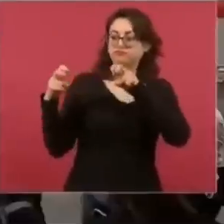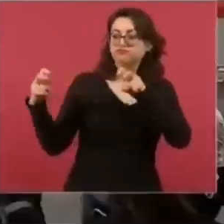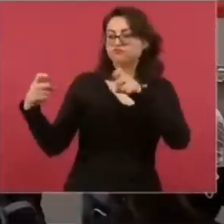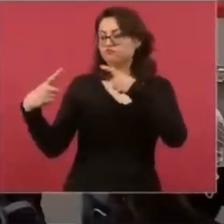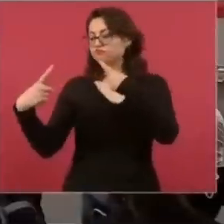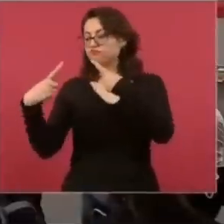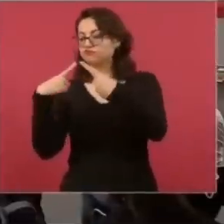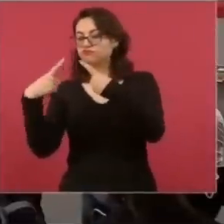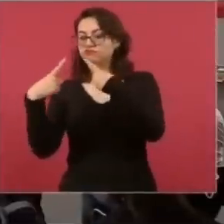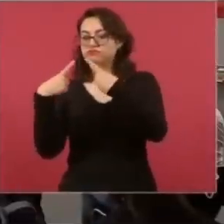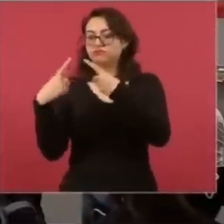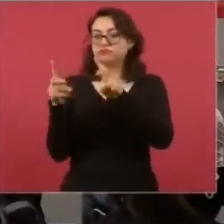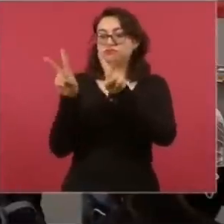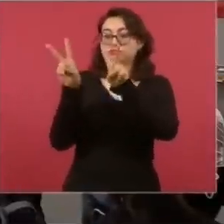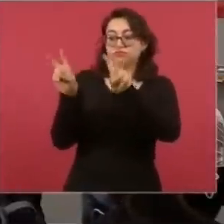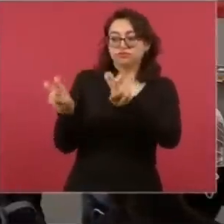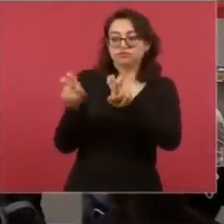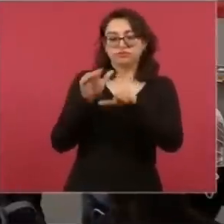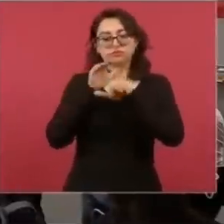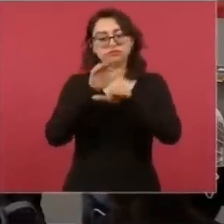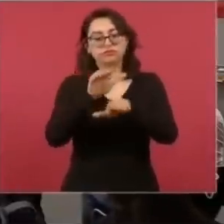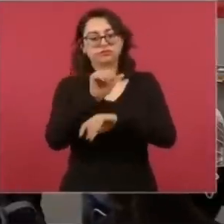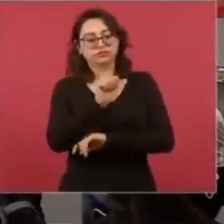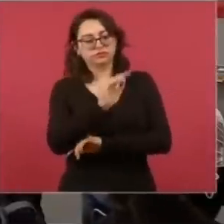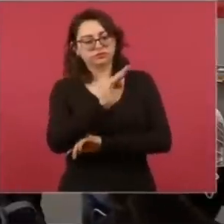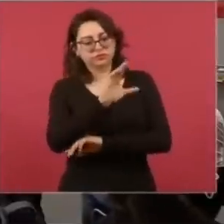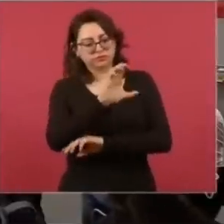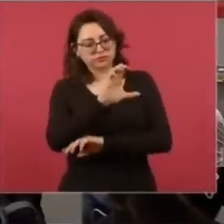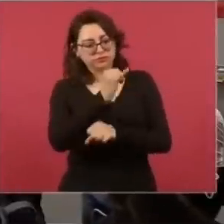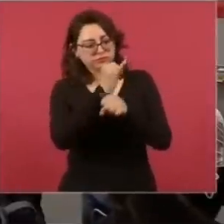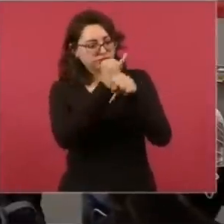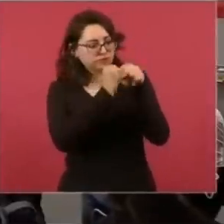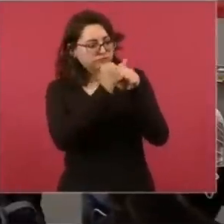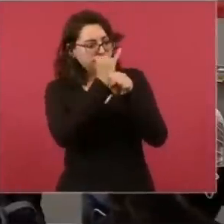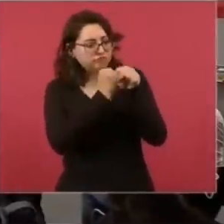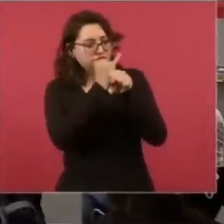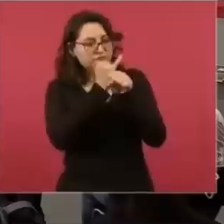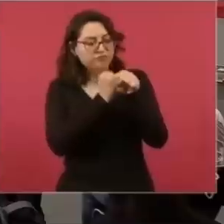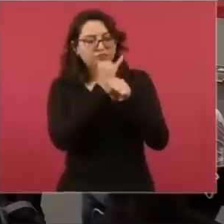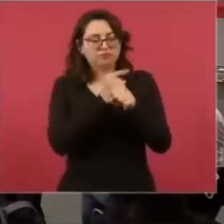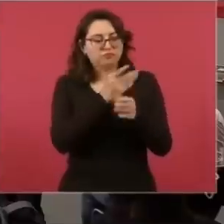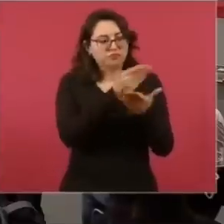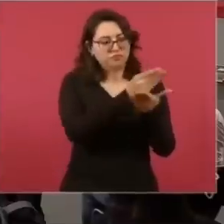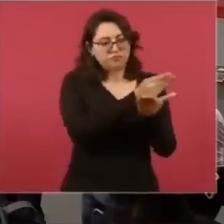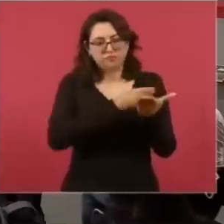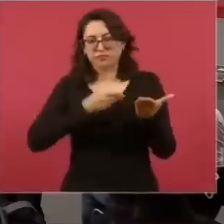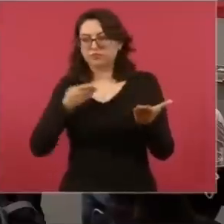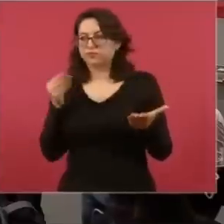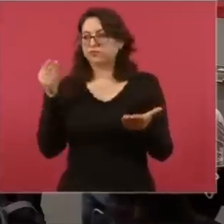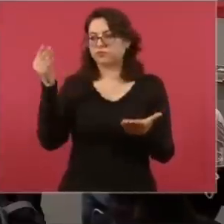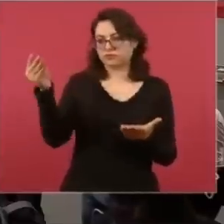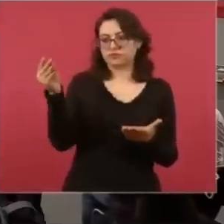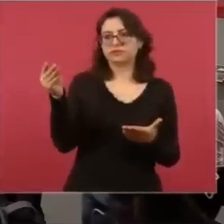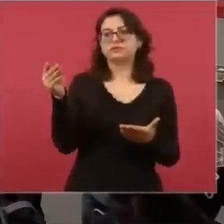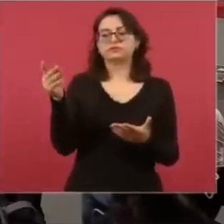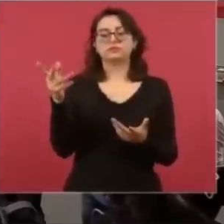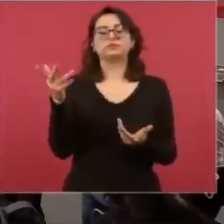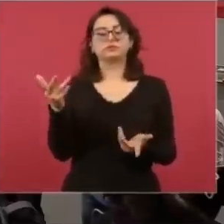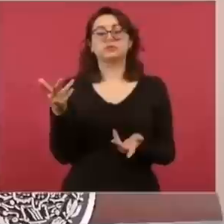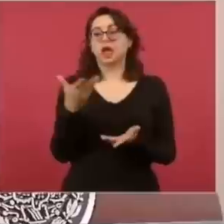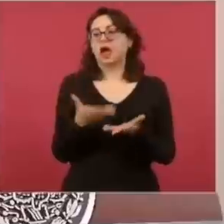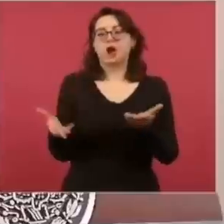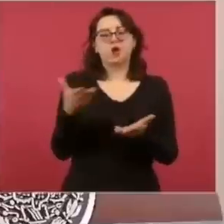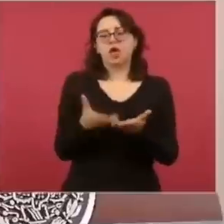llevaron a cabo una atracción para investigación la corte facultad que ya no tienen actualmente pero que